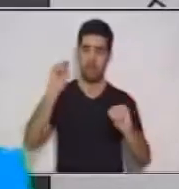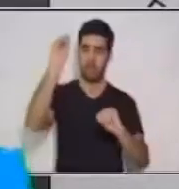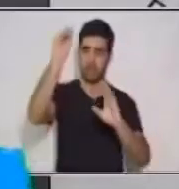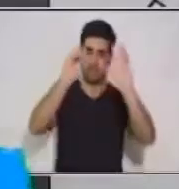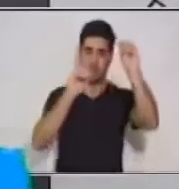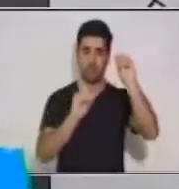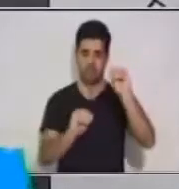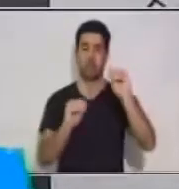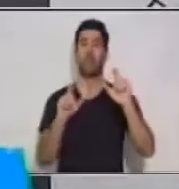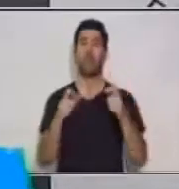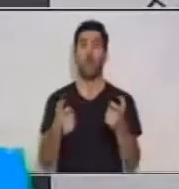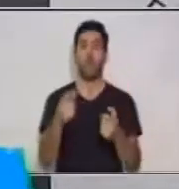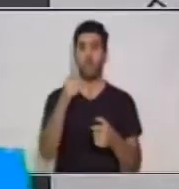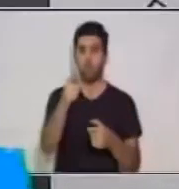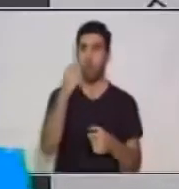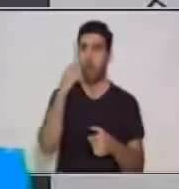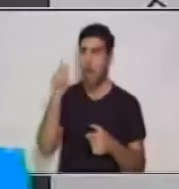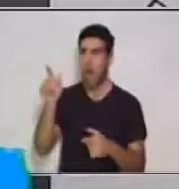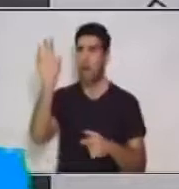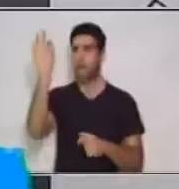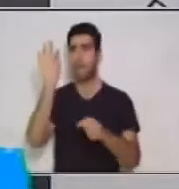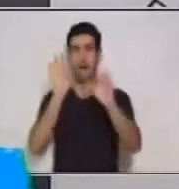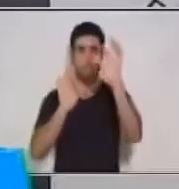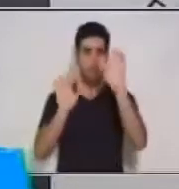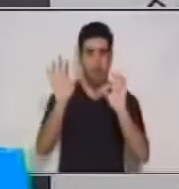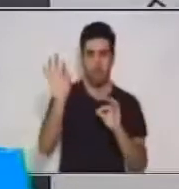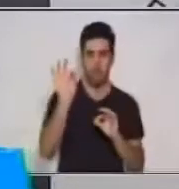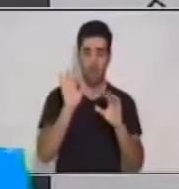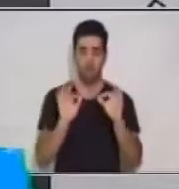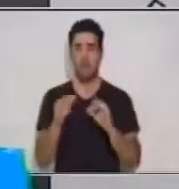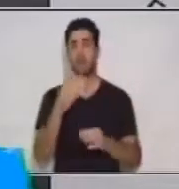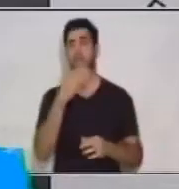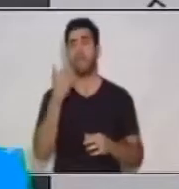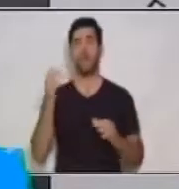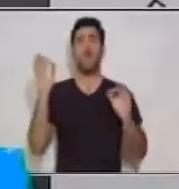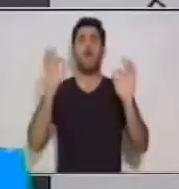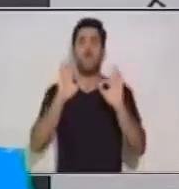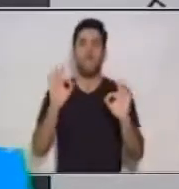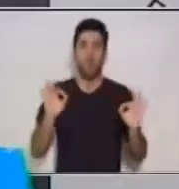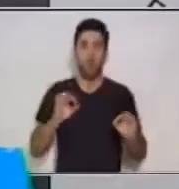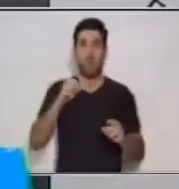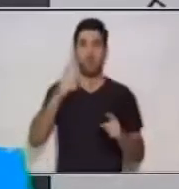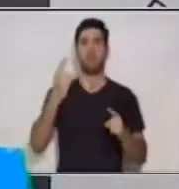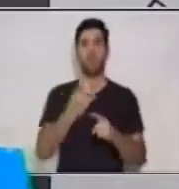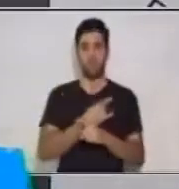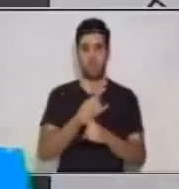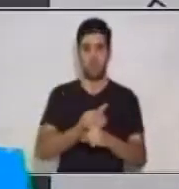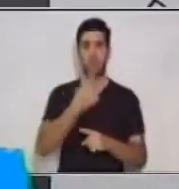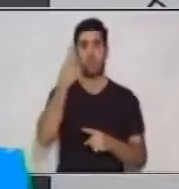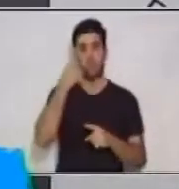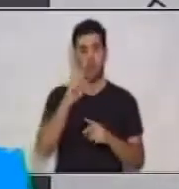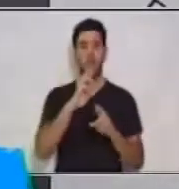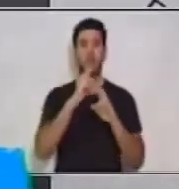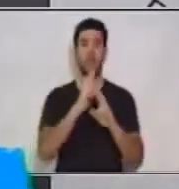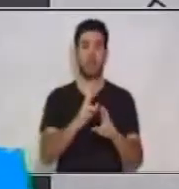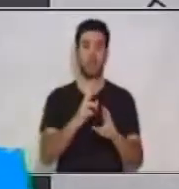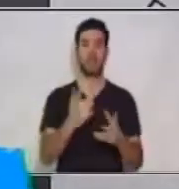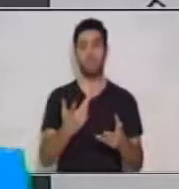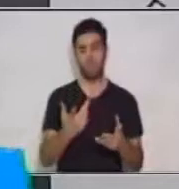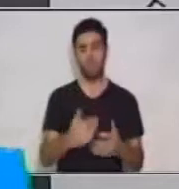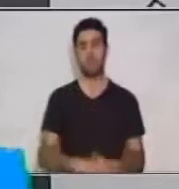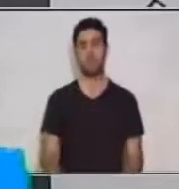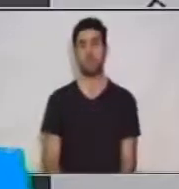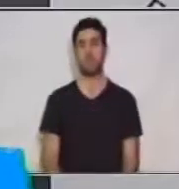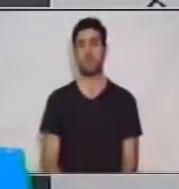es así como tú vas eligiendo qué par vas a utilizar en la fórmula dependiendo